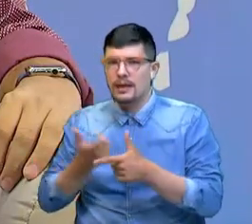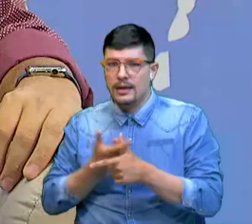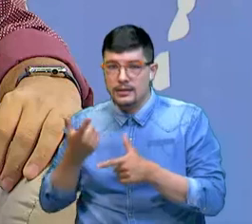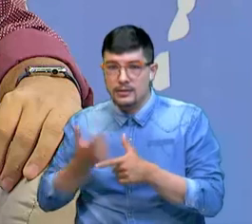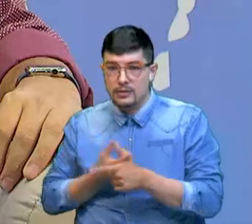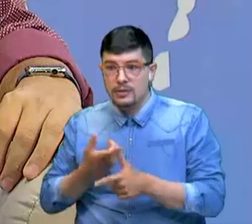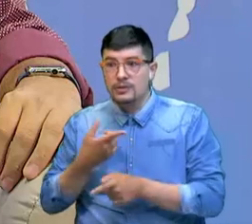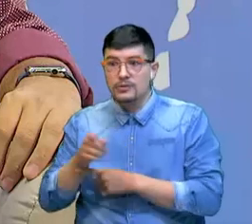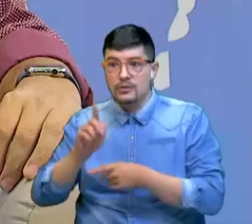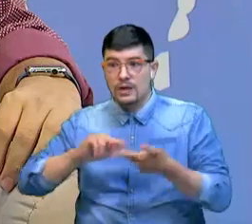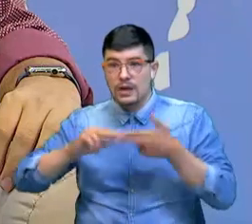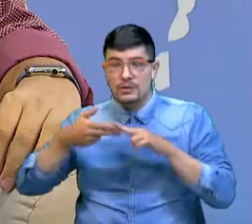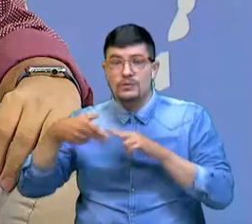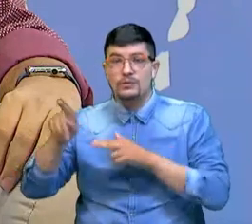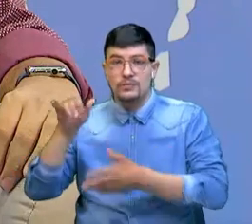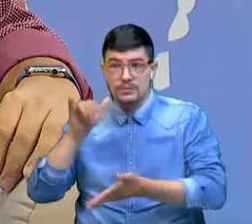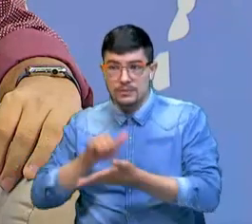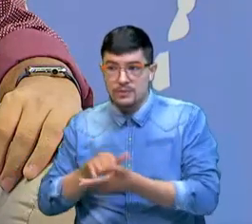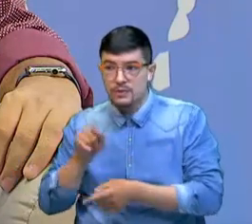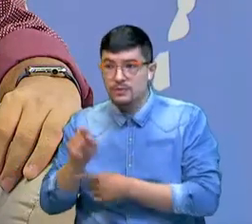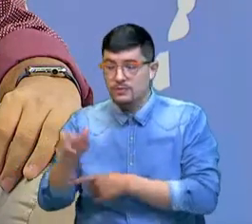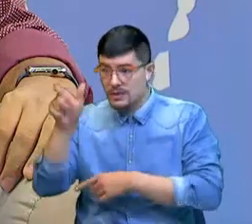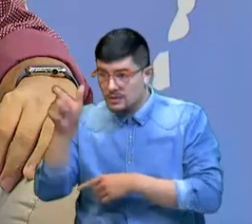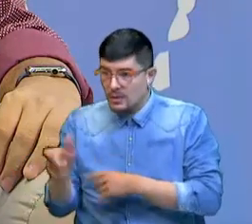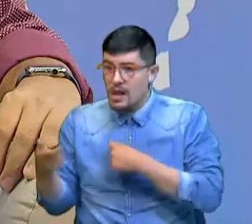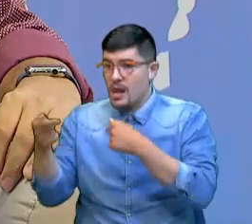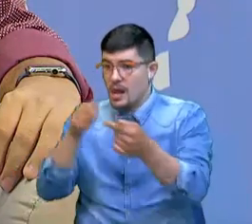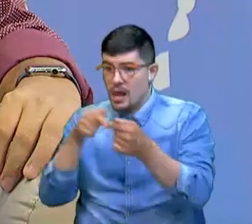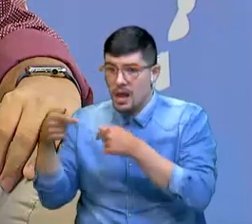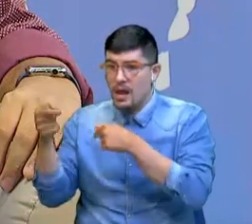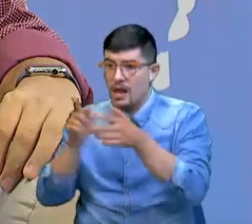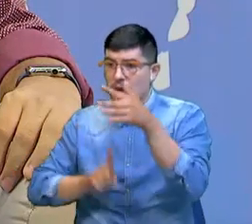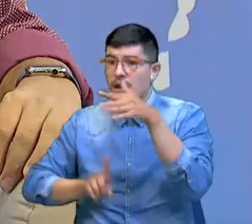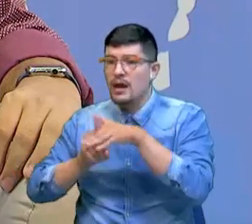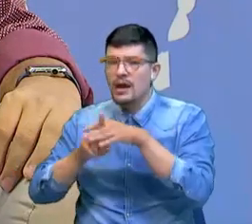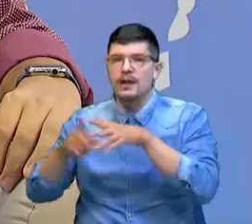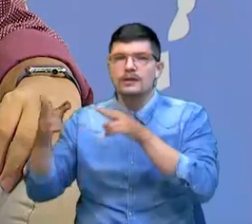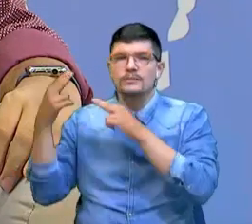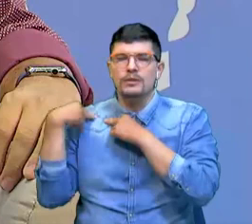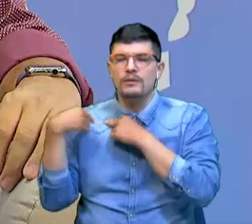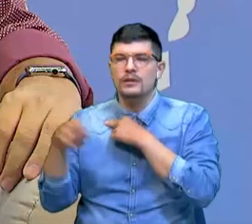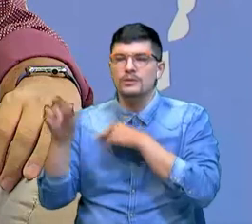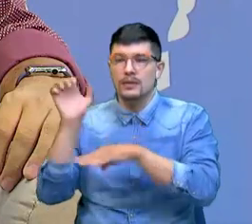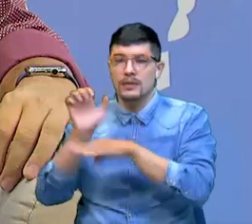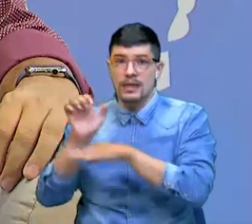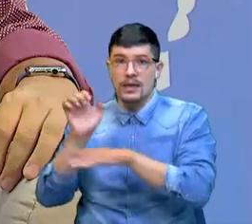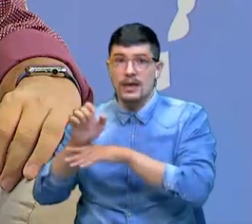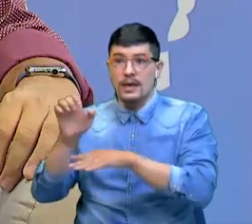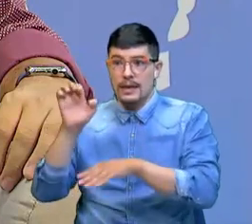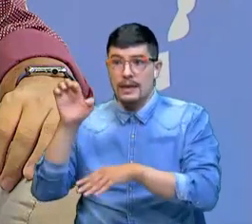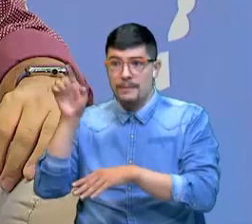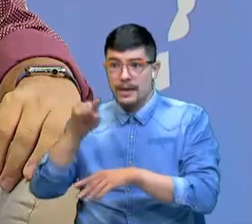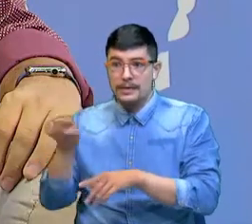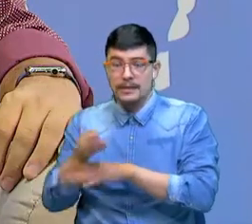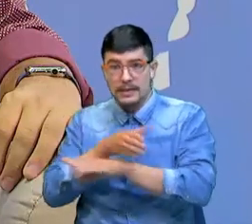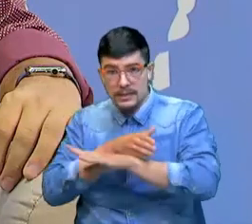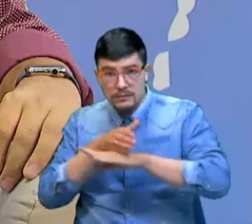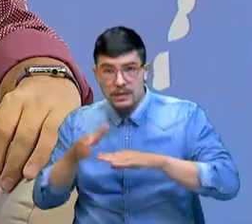este sentido, si está discutiéndose el origen, le corresponde a la entidad promotora de salud, después del